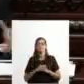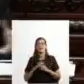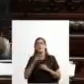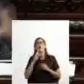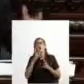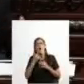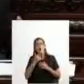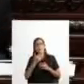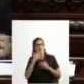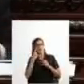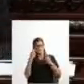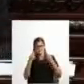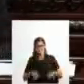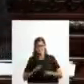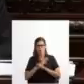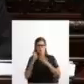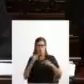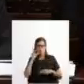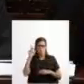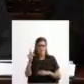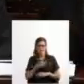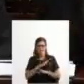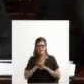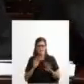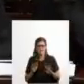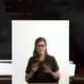Es toda una obscenidad como pocas veces se puede ver.